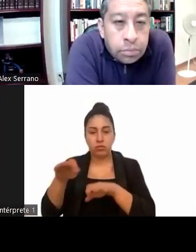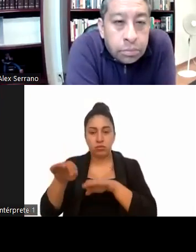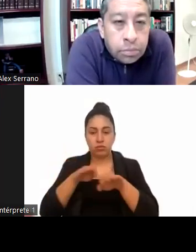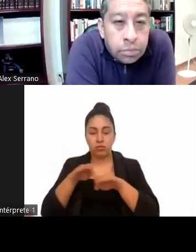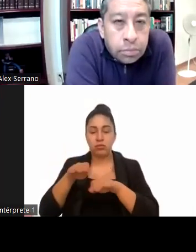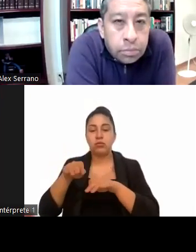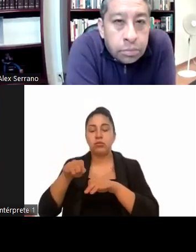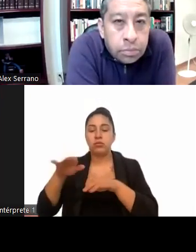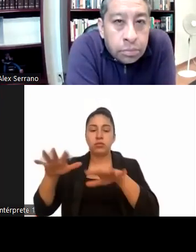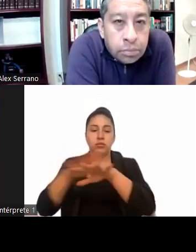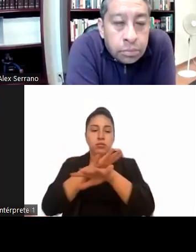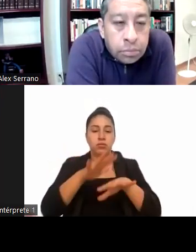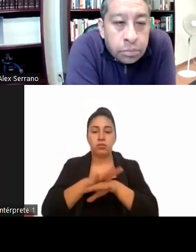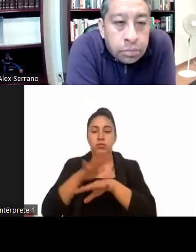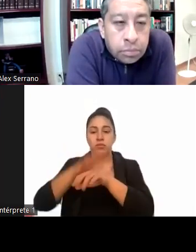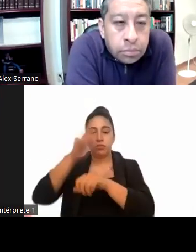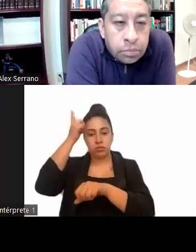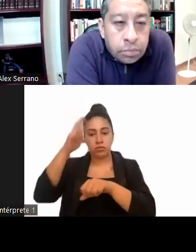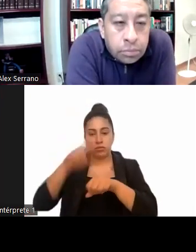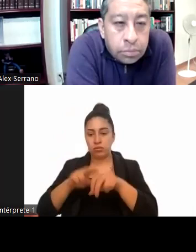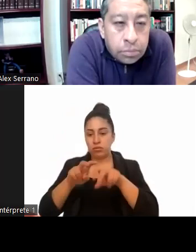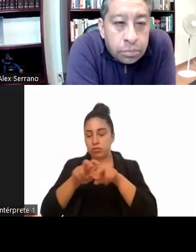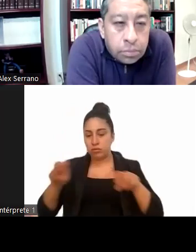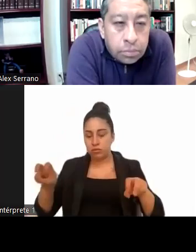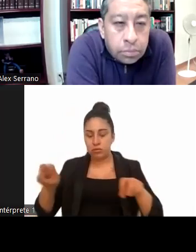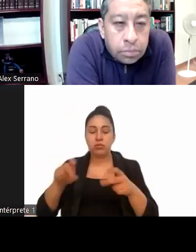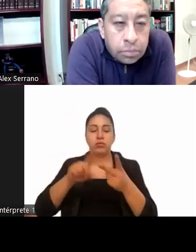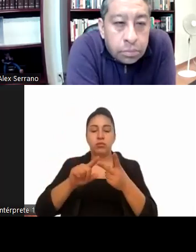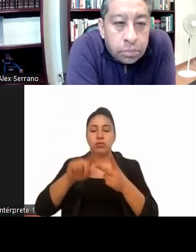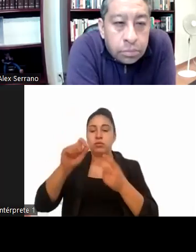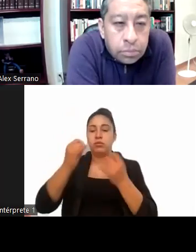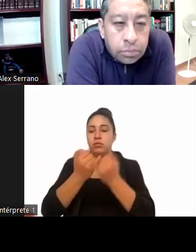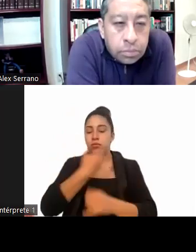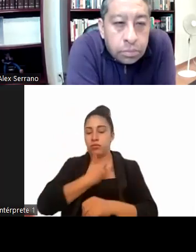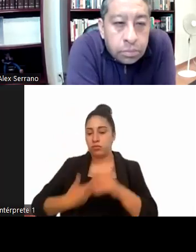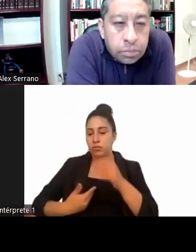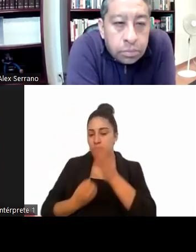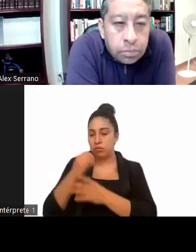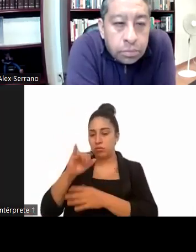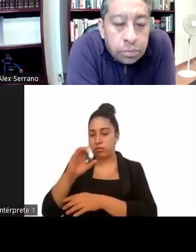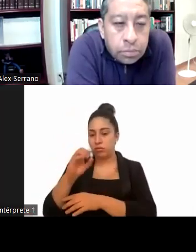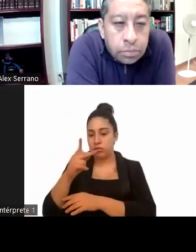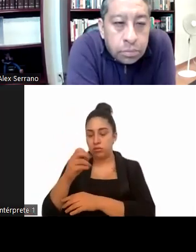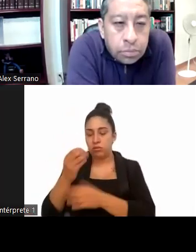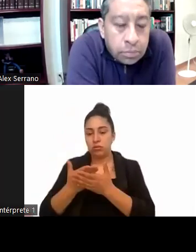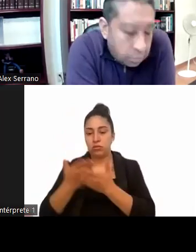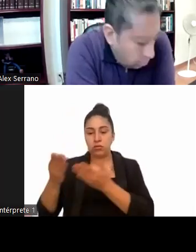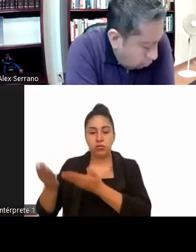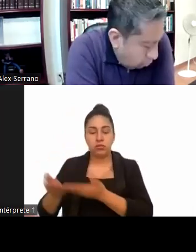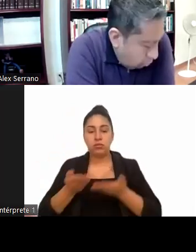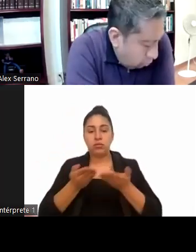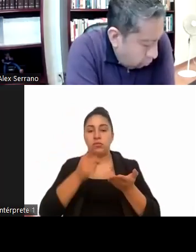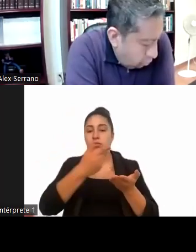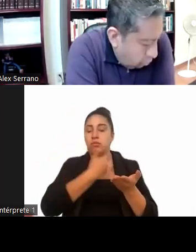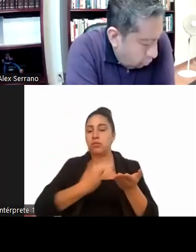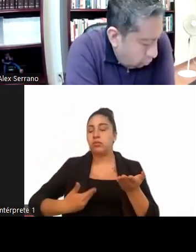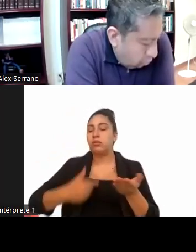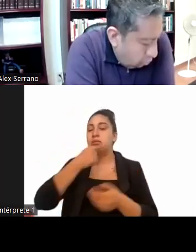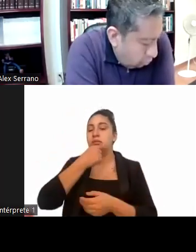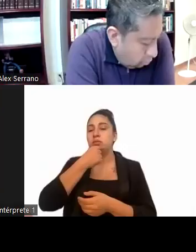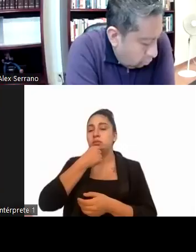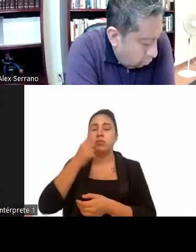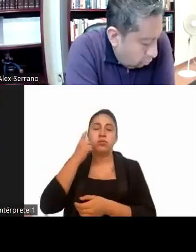las presidencias de la Mesa Directiva y Junta de Coordinación Política. La Mesa Directiva ahora es presidida por el diputado Fausto Manuel